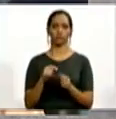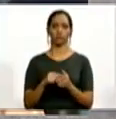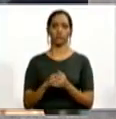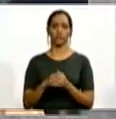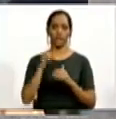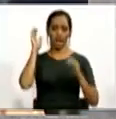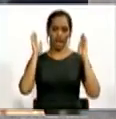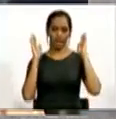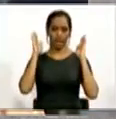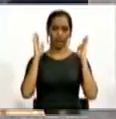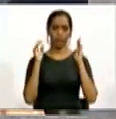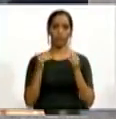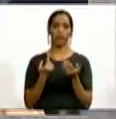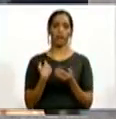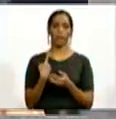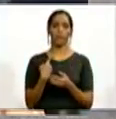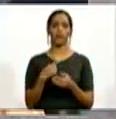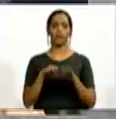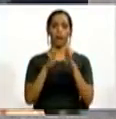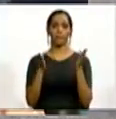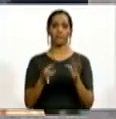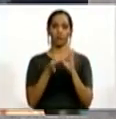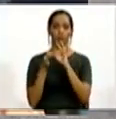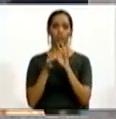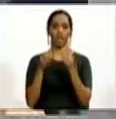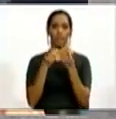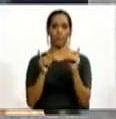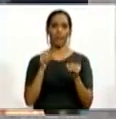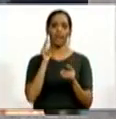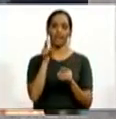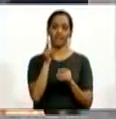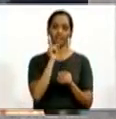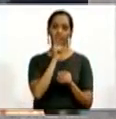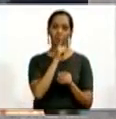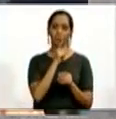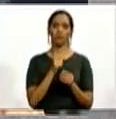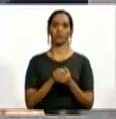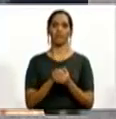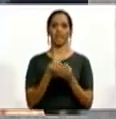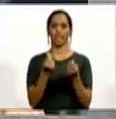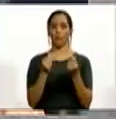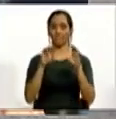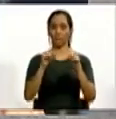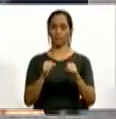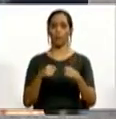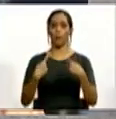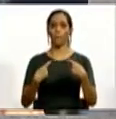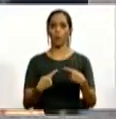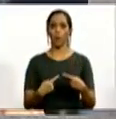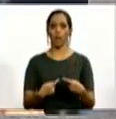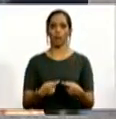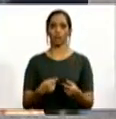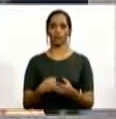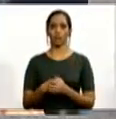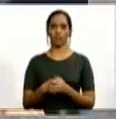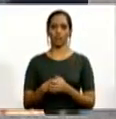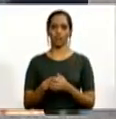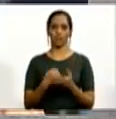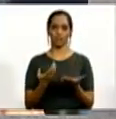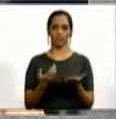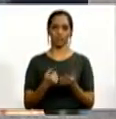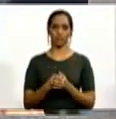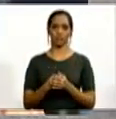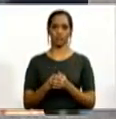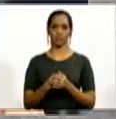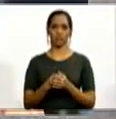precandidatura para las primarias de la Mesa de la Unidad Democrática, ella llamó su campaña el capitalismo popular, que además fue una estrategia de la ama de hierro Margaret